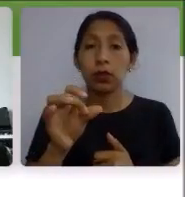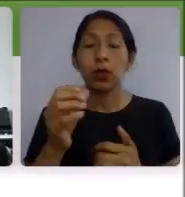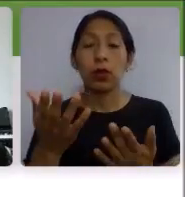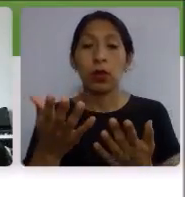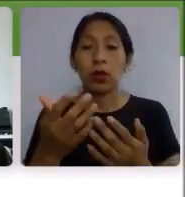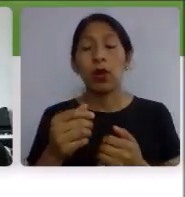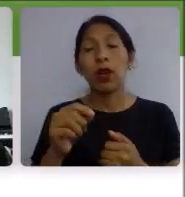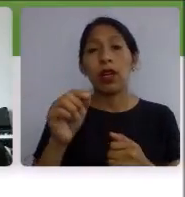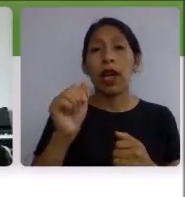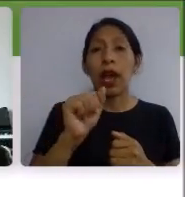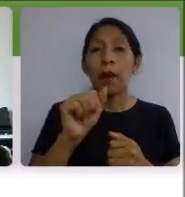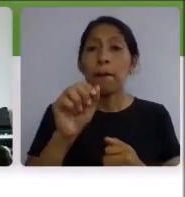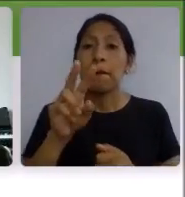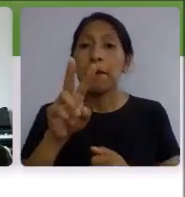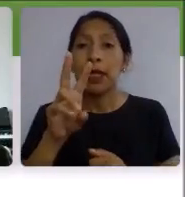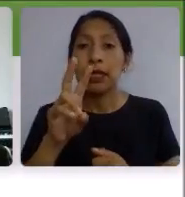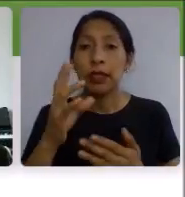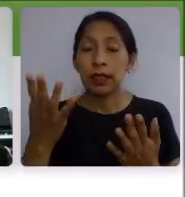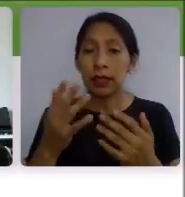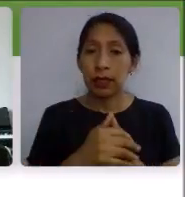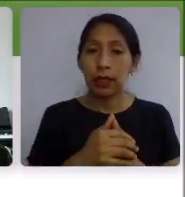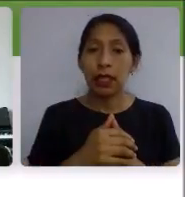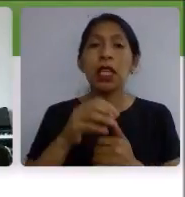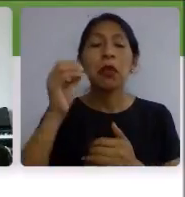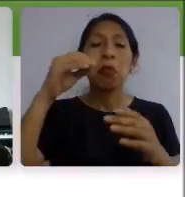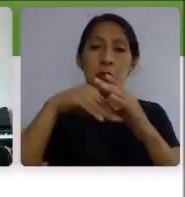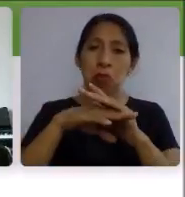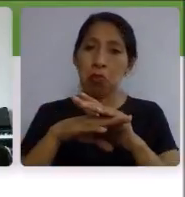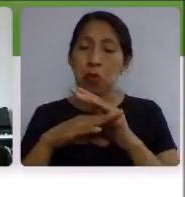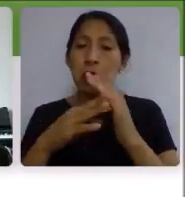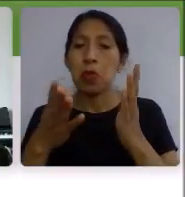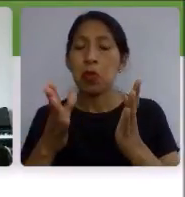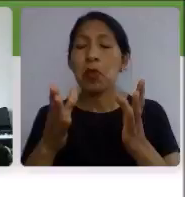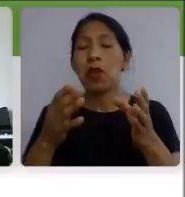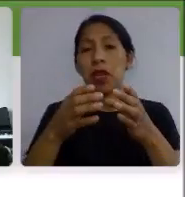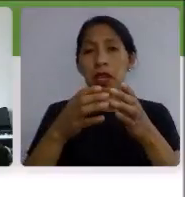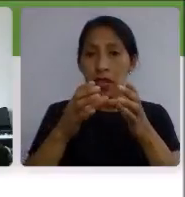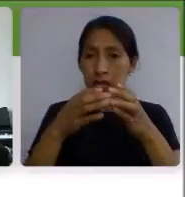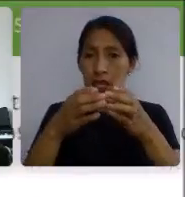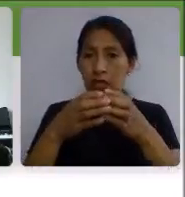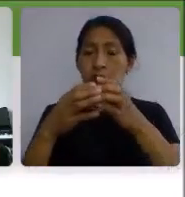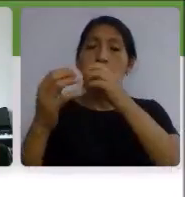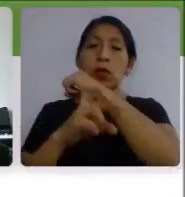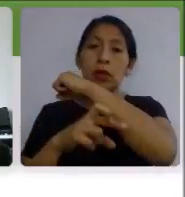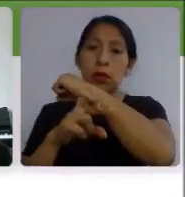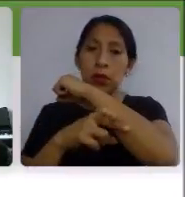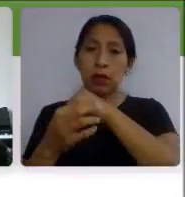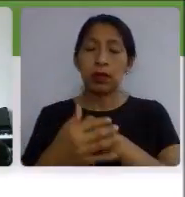por viajar fuera de su región, pero dentro del país.